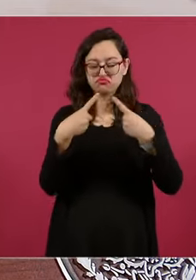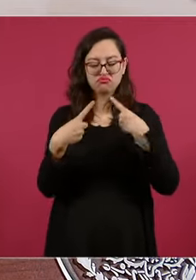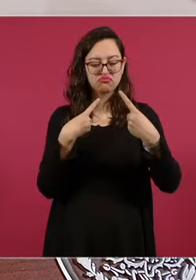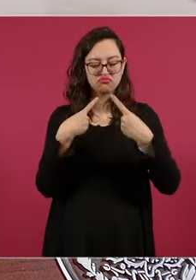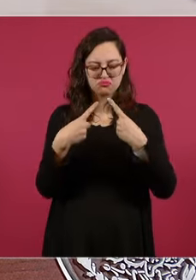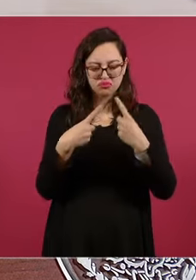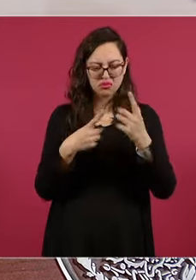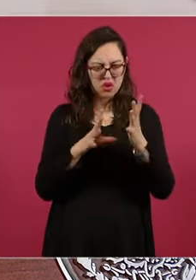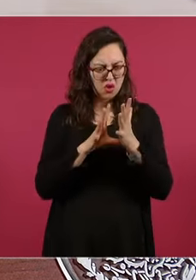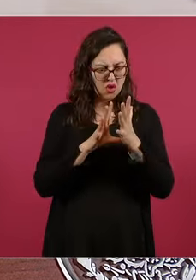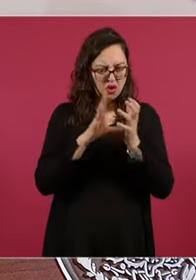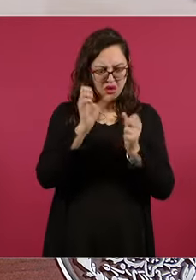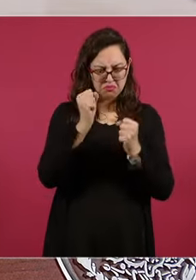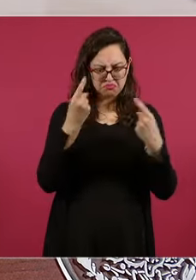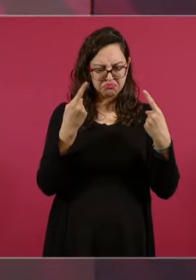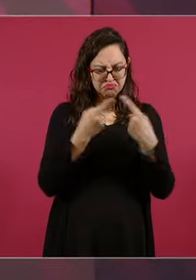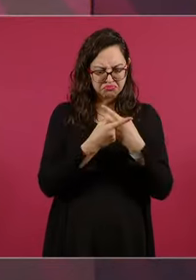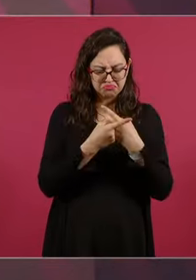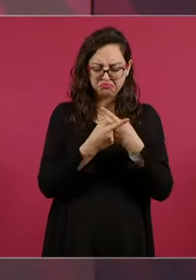ministros